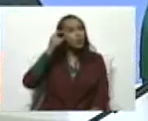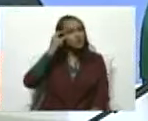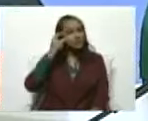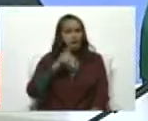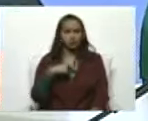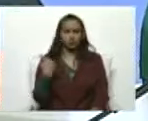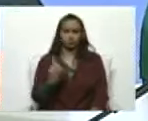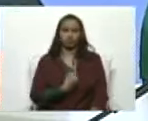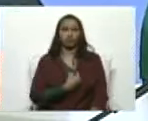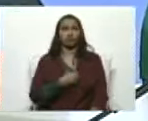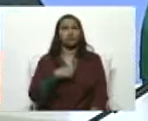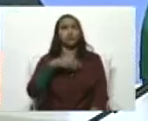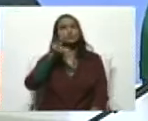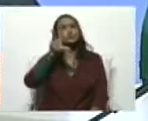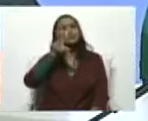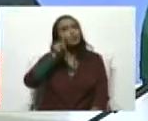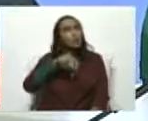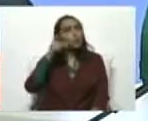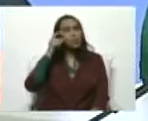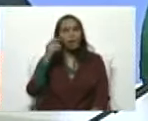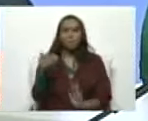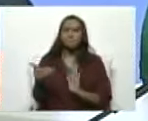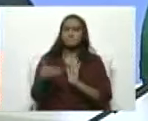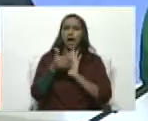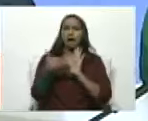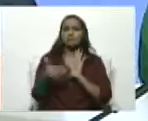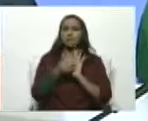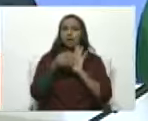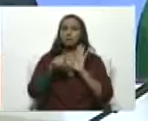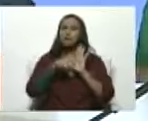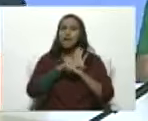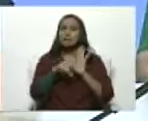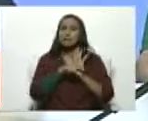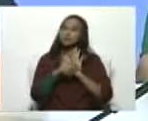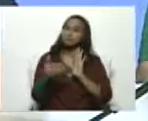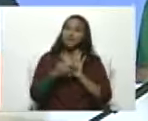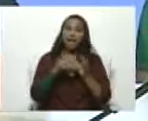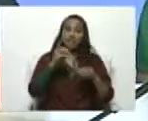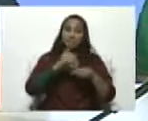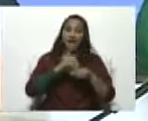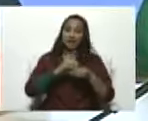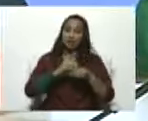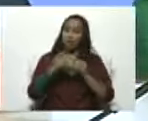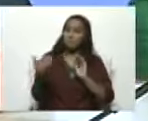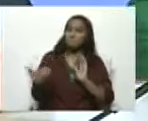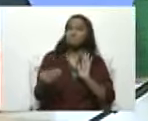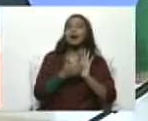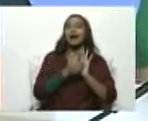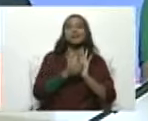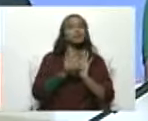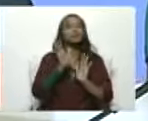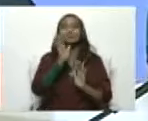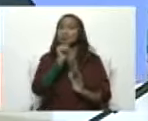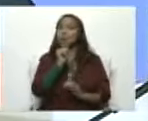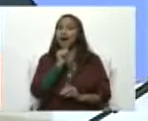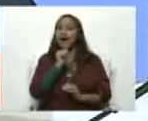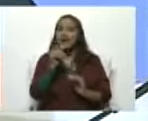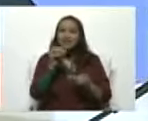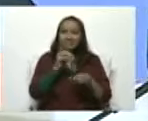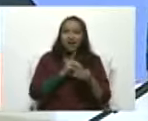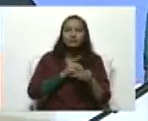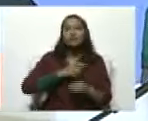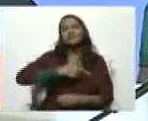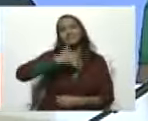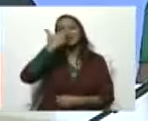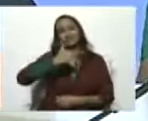estamos recibiendo ataques en la base de datos. No hay ninguna base de datos en Venezuela seria que esté cumpliendo un trabajo que no